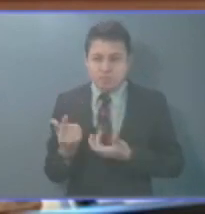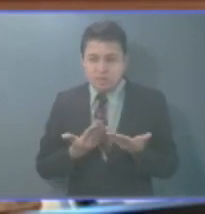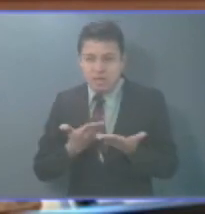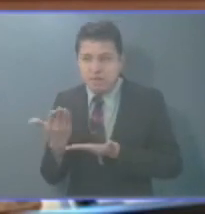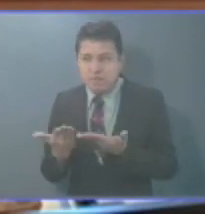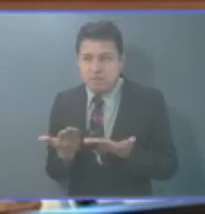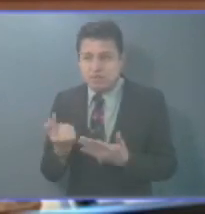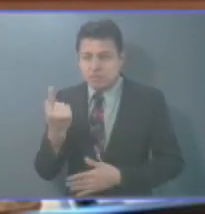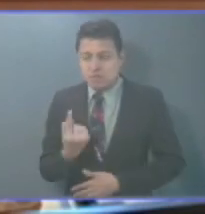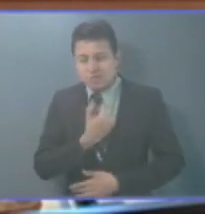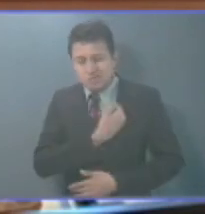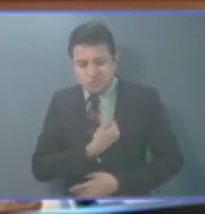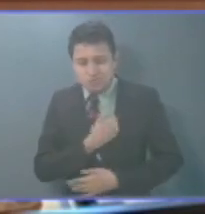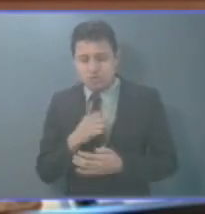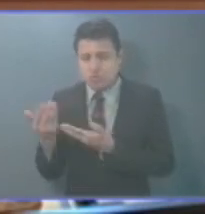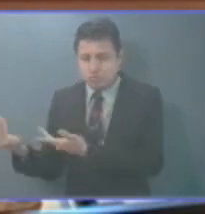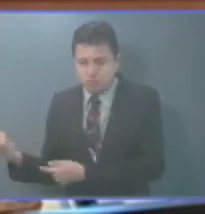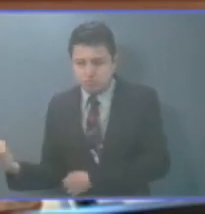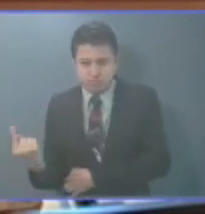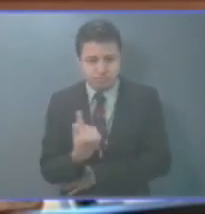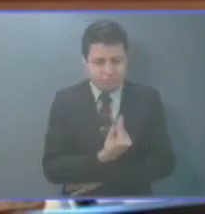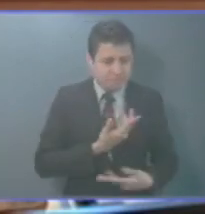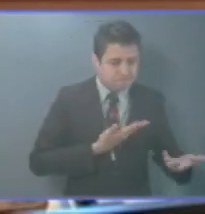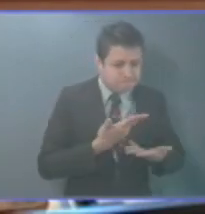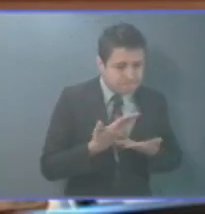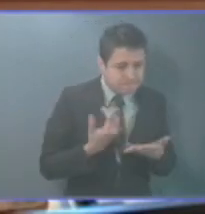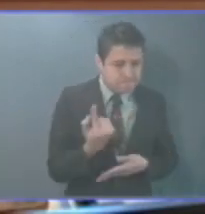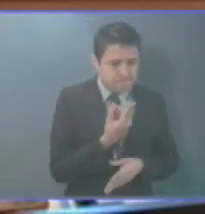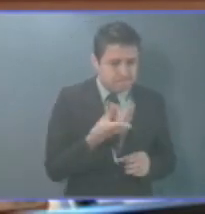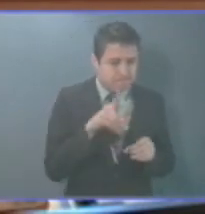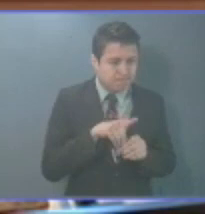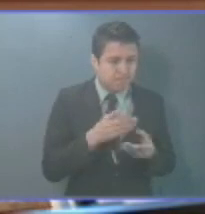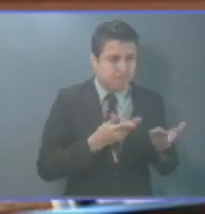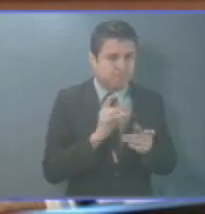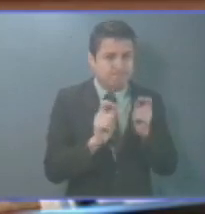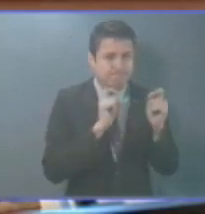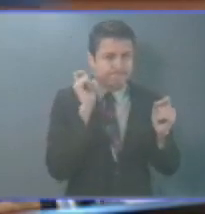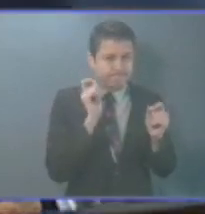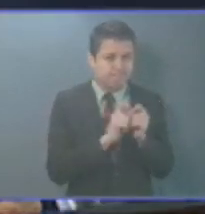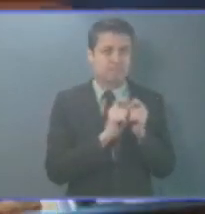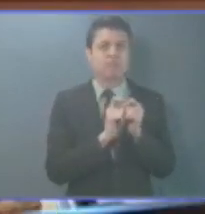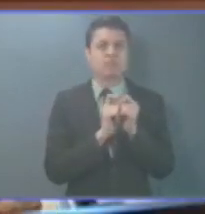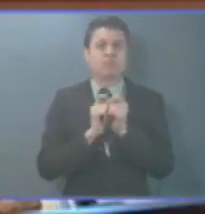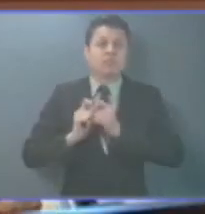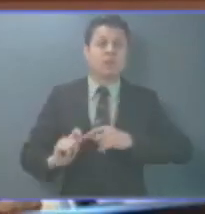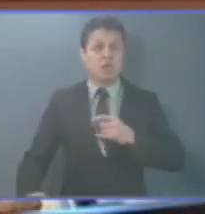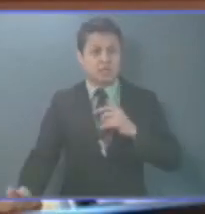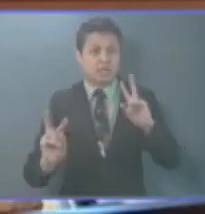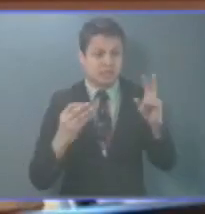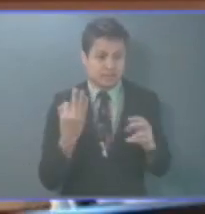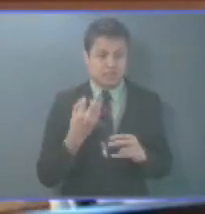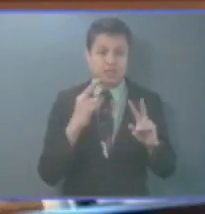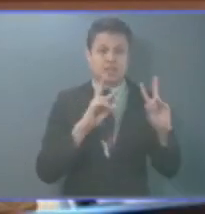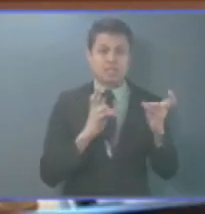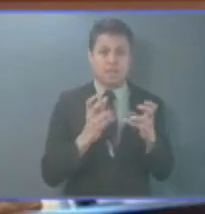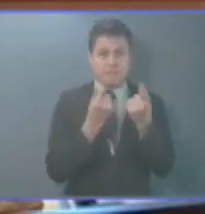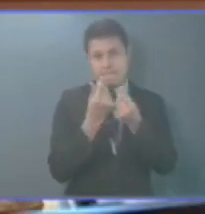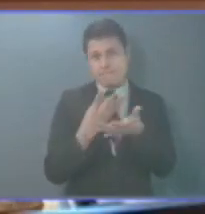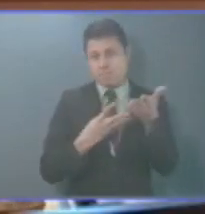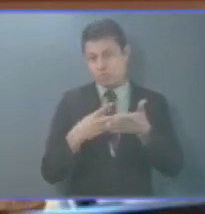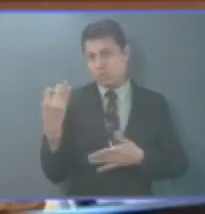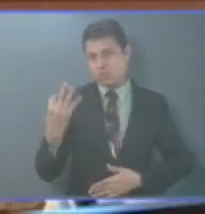de atención específicos para personas con discapacidad, los cuales contarán con los recursos necesarios para esa